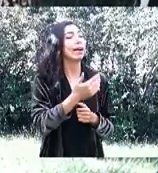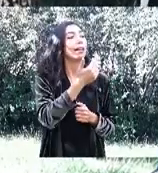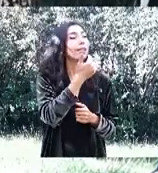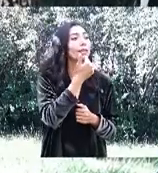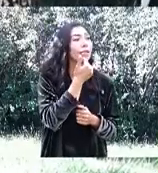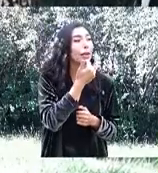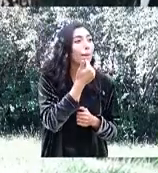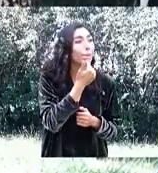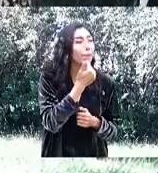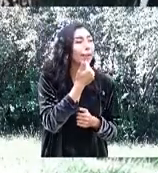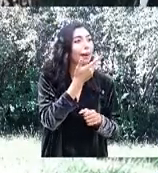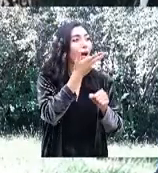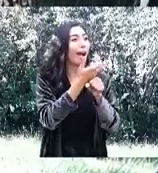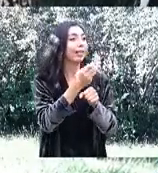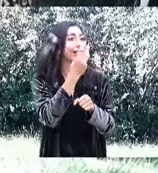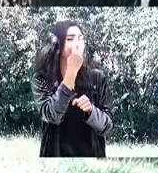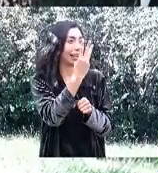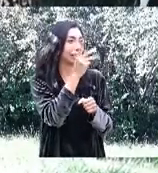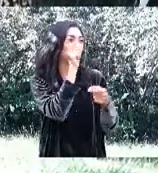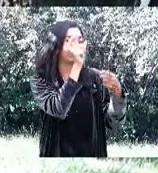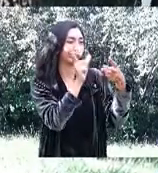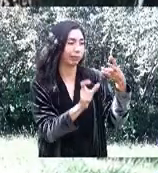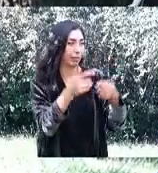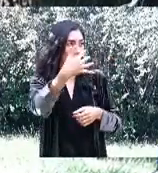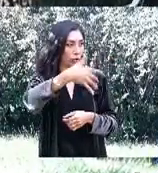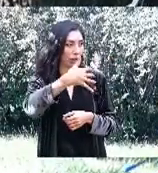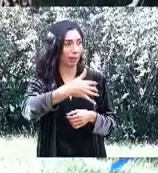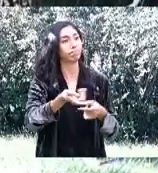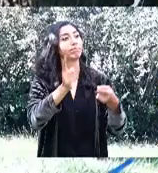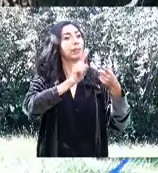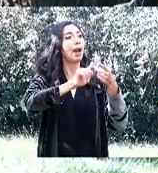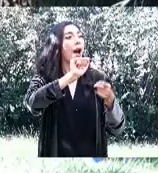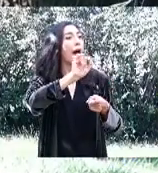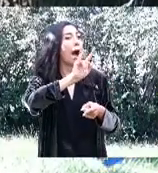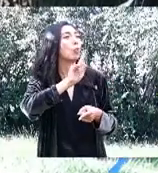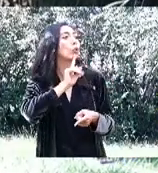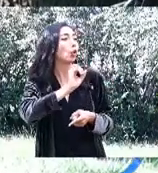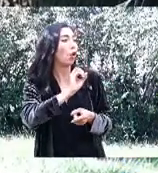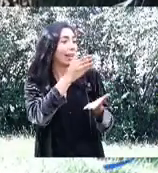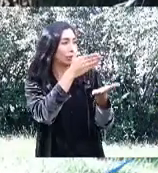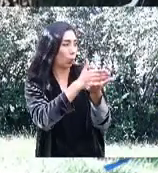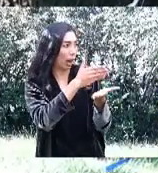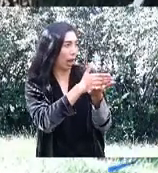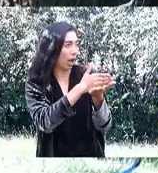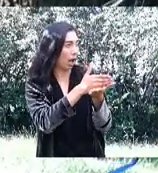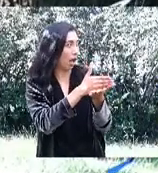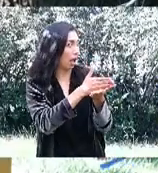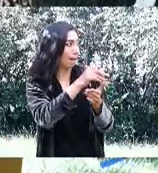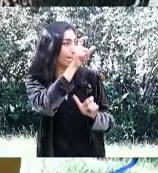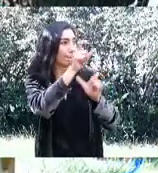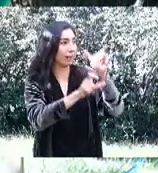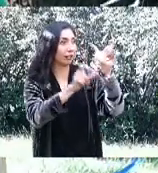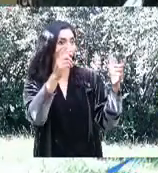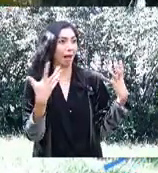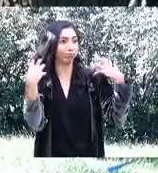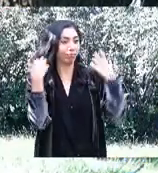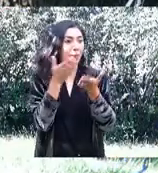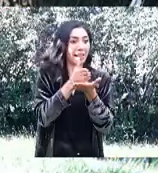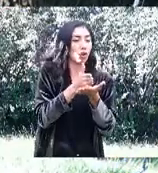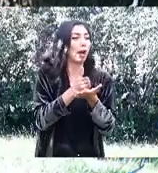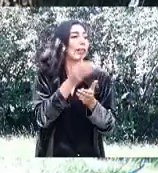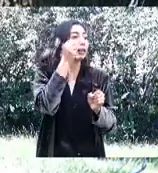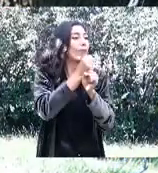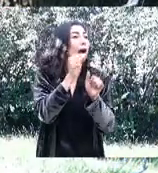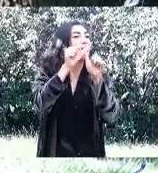principales que es la autoescuela los mediadores eh están aquí alrededor de un año eso